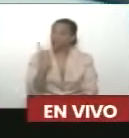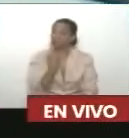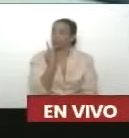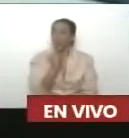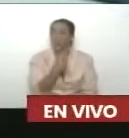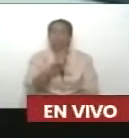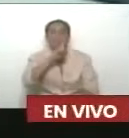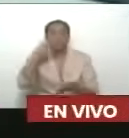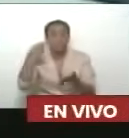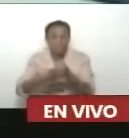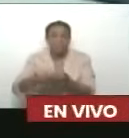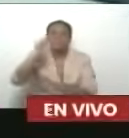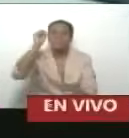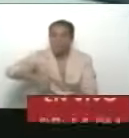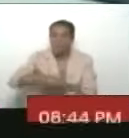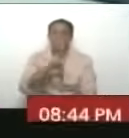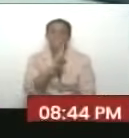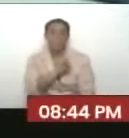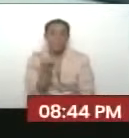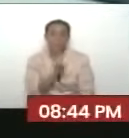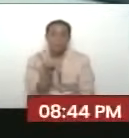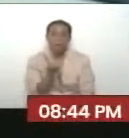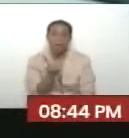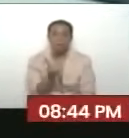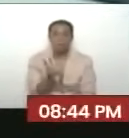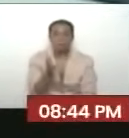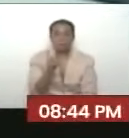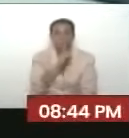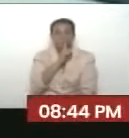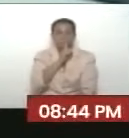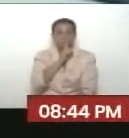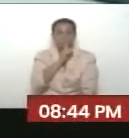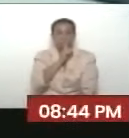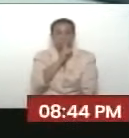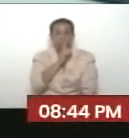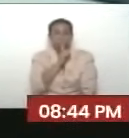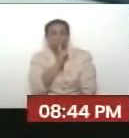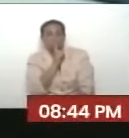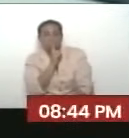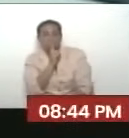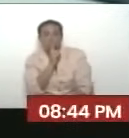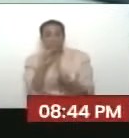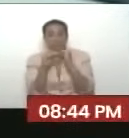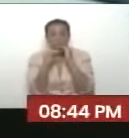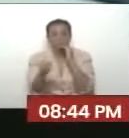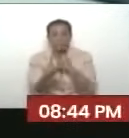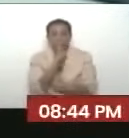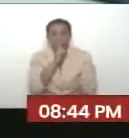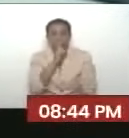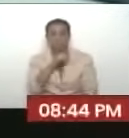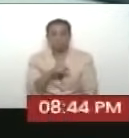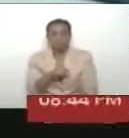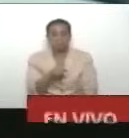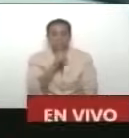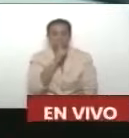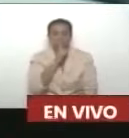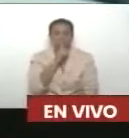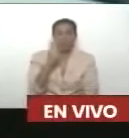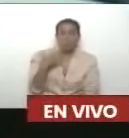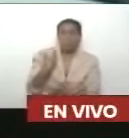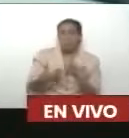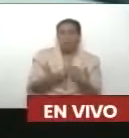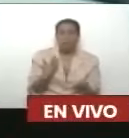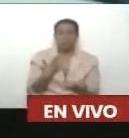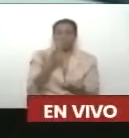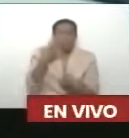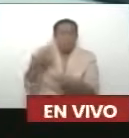incontrovertiblemente venezolano. ¿Y qué hacíamos? ¿Nos hacíamos los locos? ¿Qué hacíamos? ¿Mirábamos por